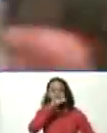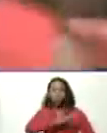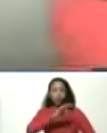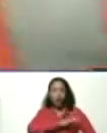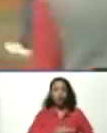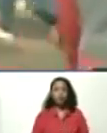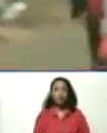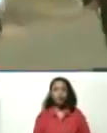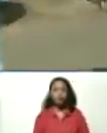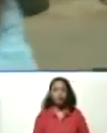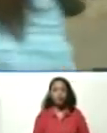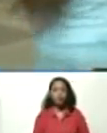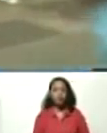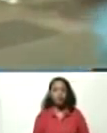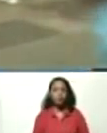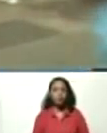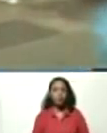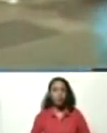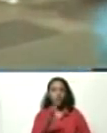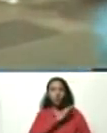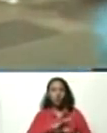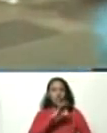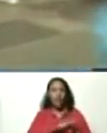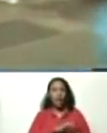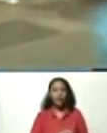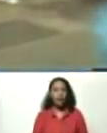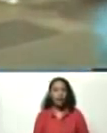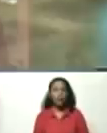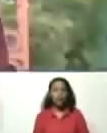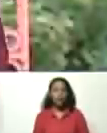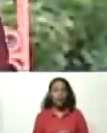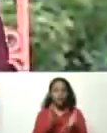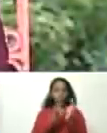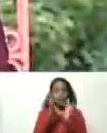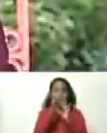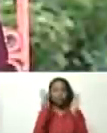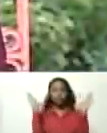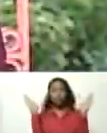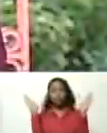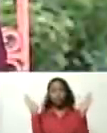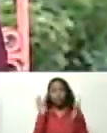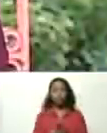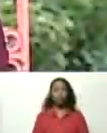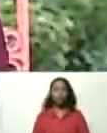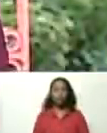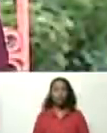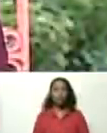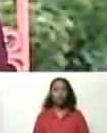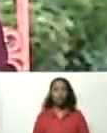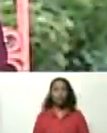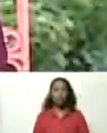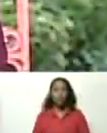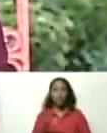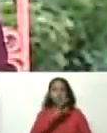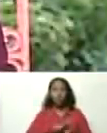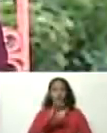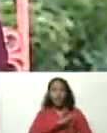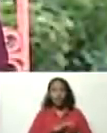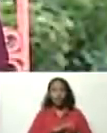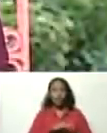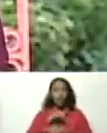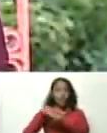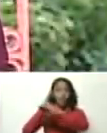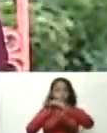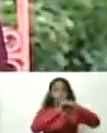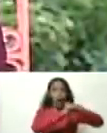socialismo, el socialismo de Cristo Redentor, el socialismo de los